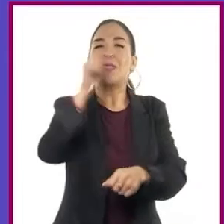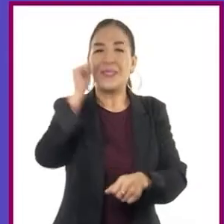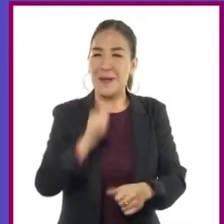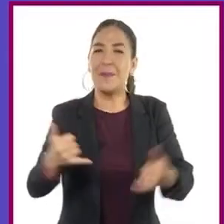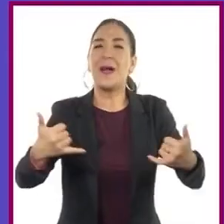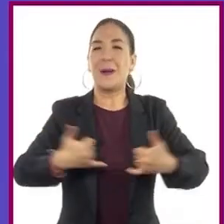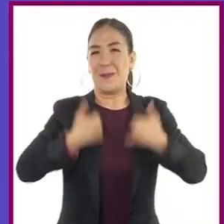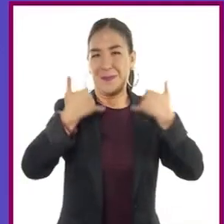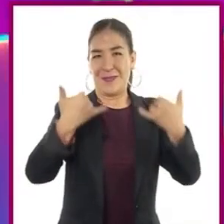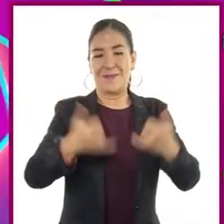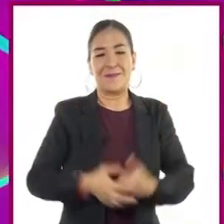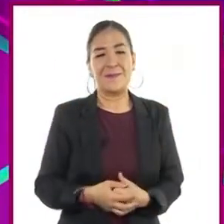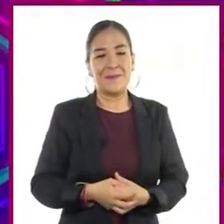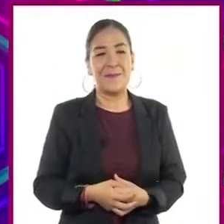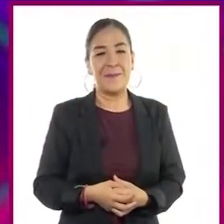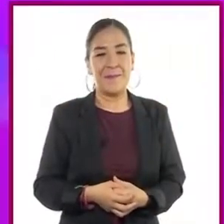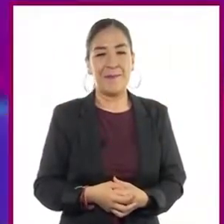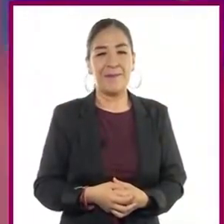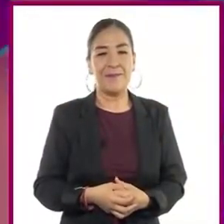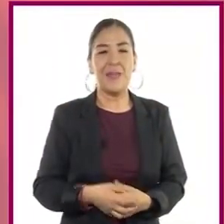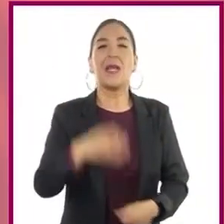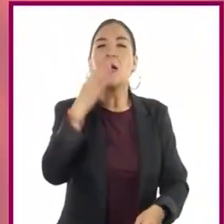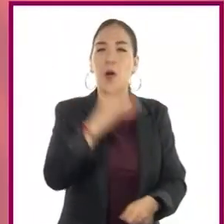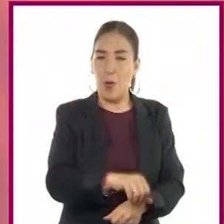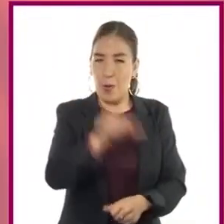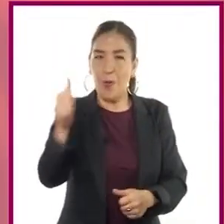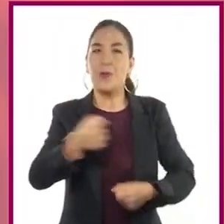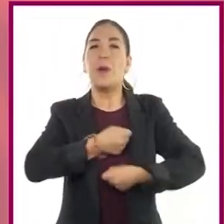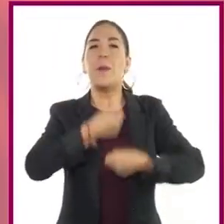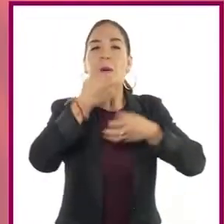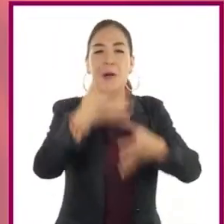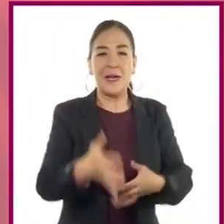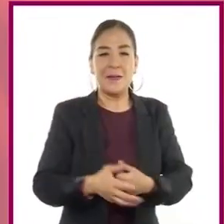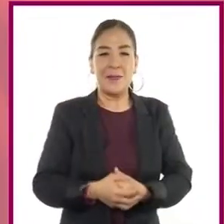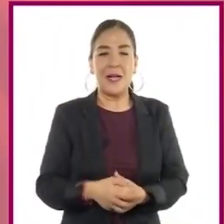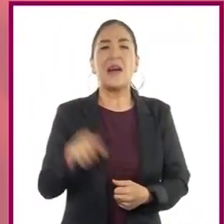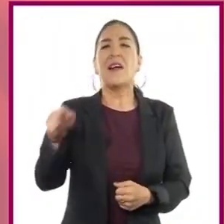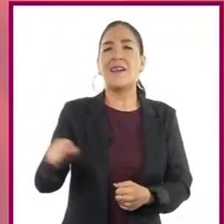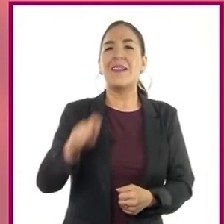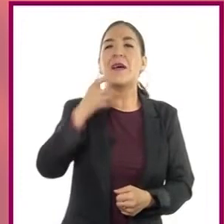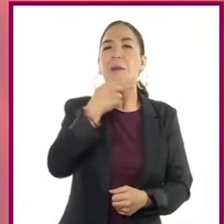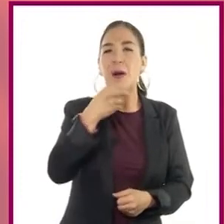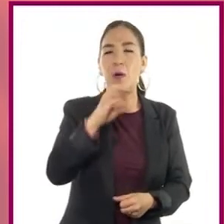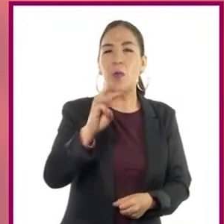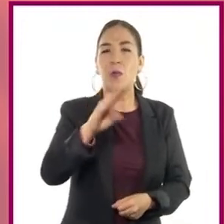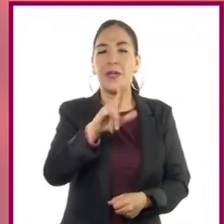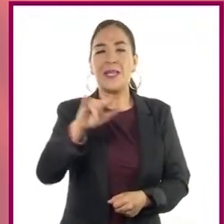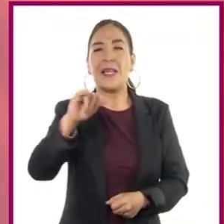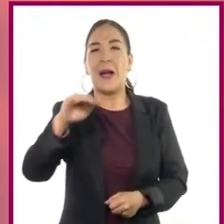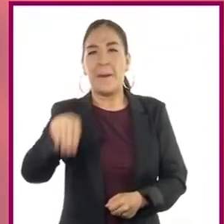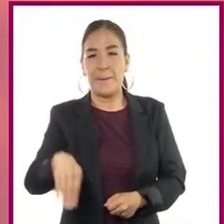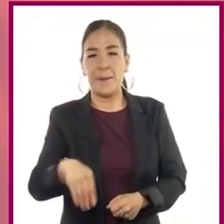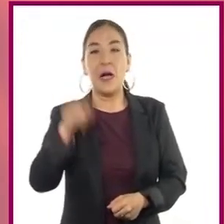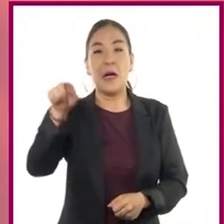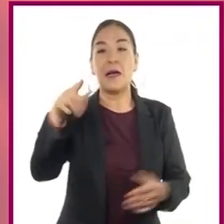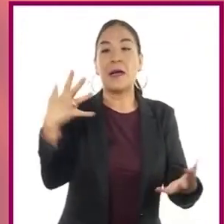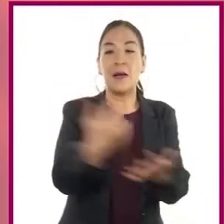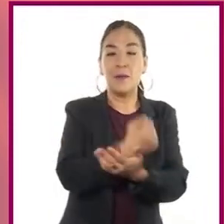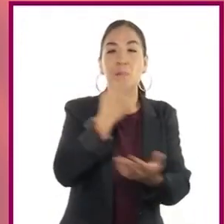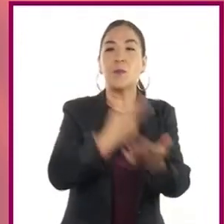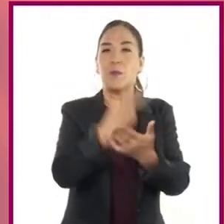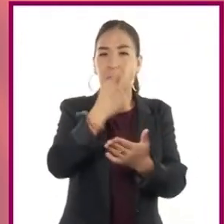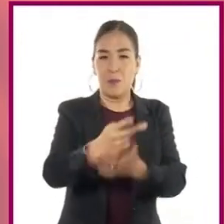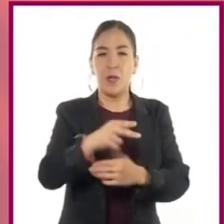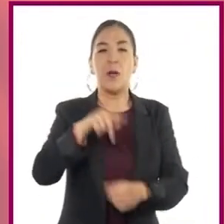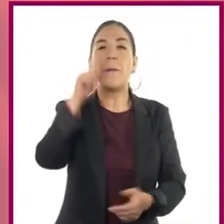siempre joven. Leamos otro poema. Este es de William Butler Yeats, ganador del Premio